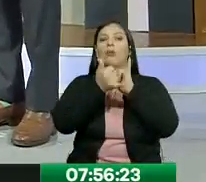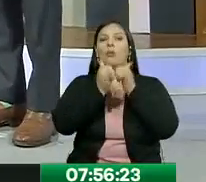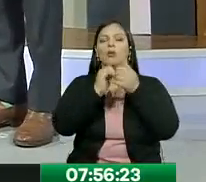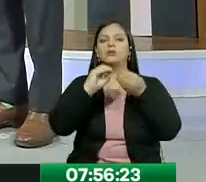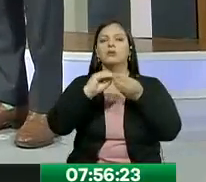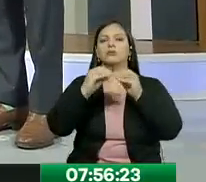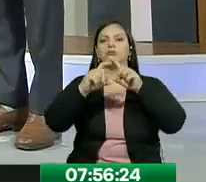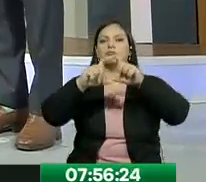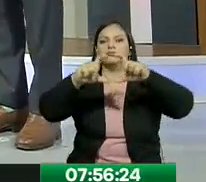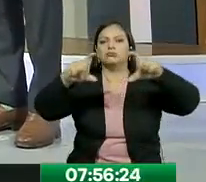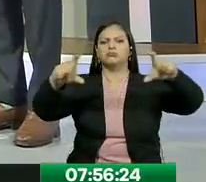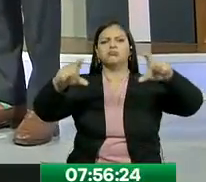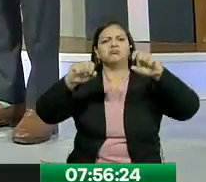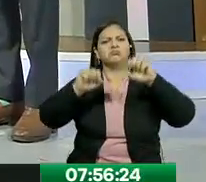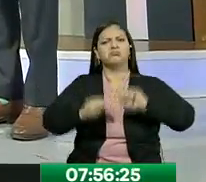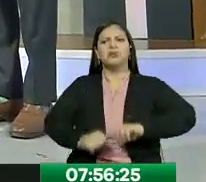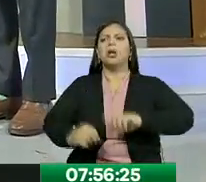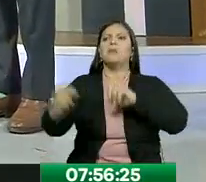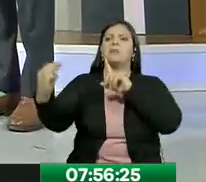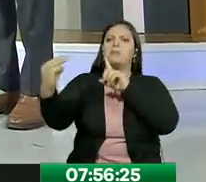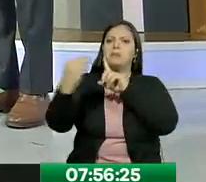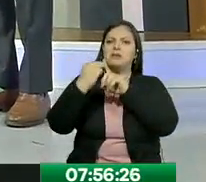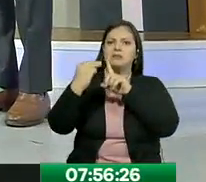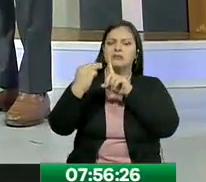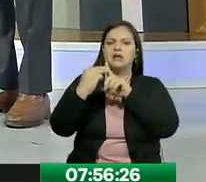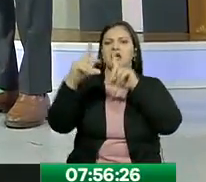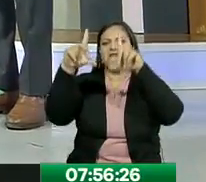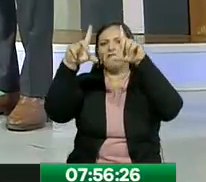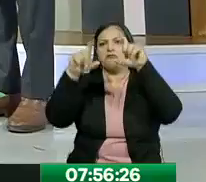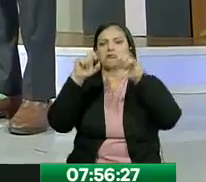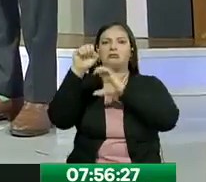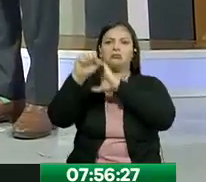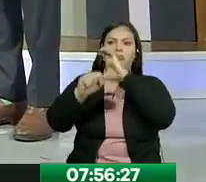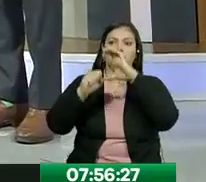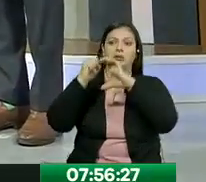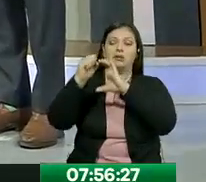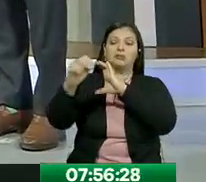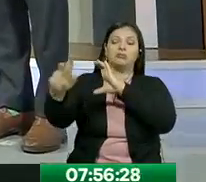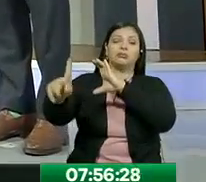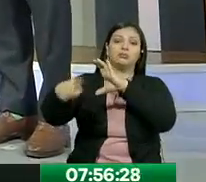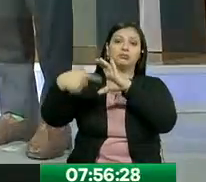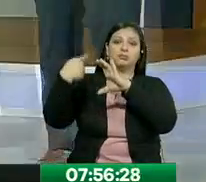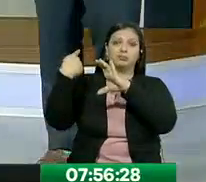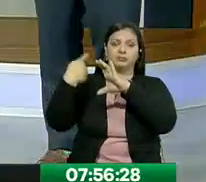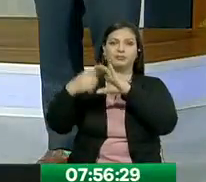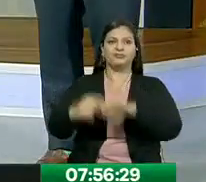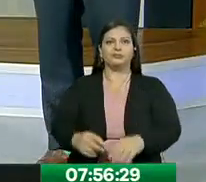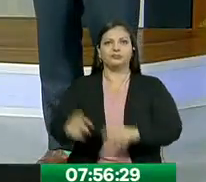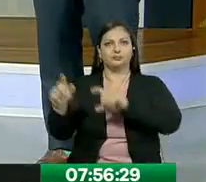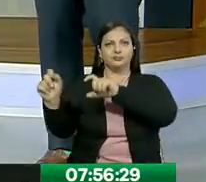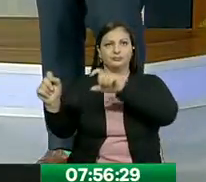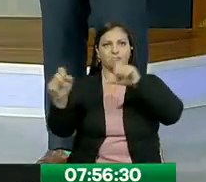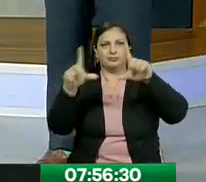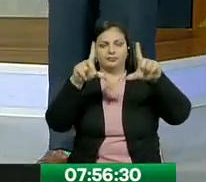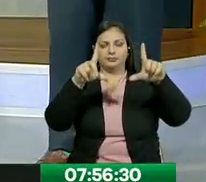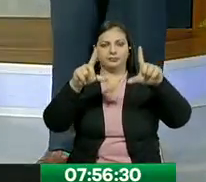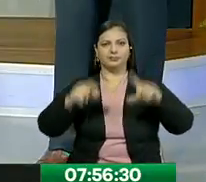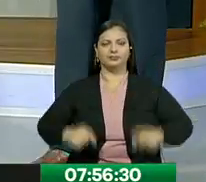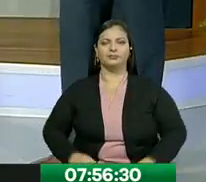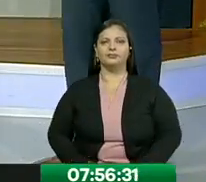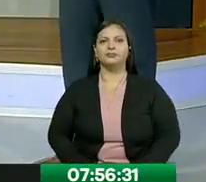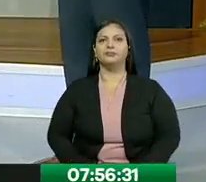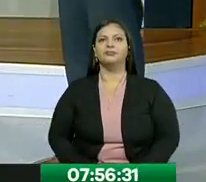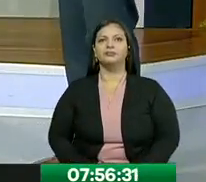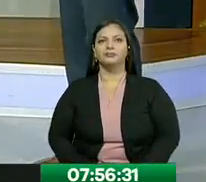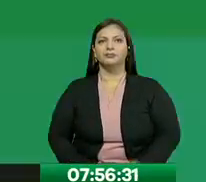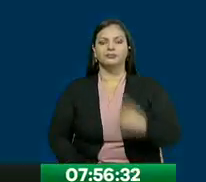ustedes puedan remitirnos sus mensajes de texto, fotografías y videos como los que veremos a continuación, José Luis. Claro que sí, de inmediato, a